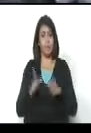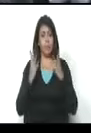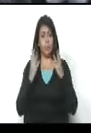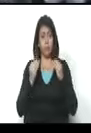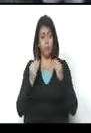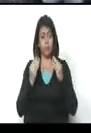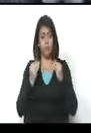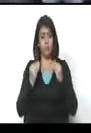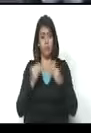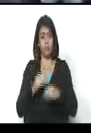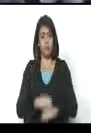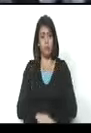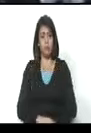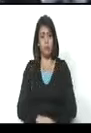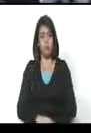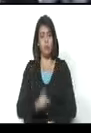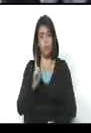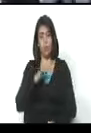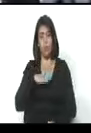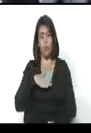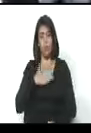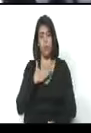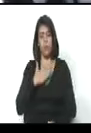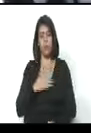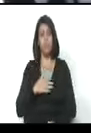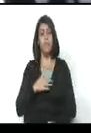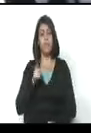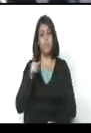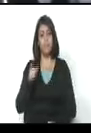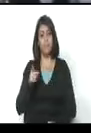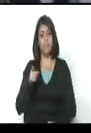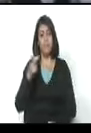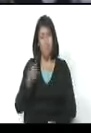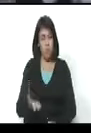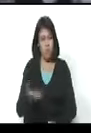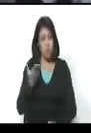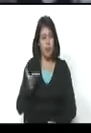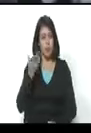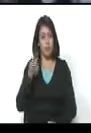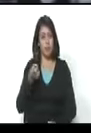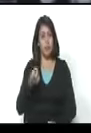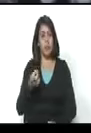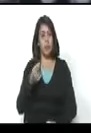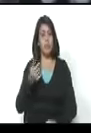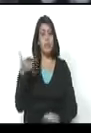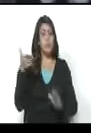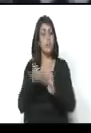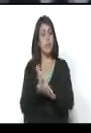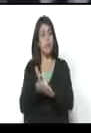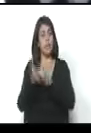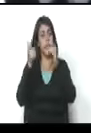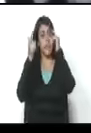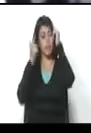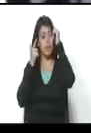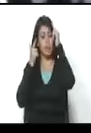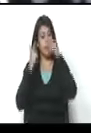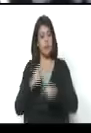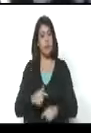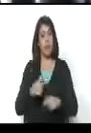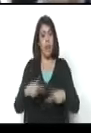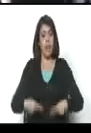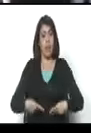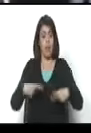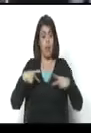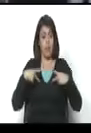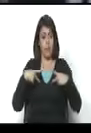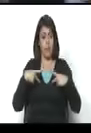muchos que no pudieron apreciar, que no pudieron valorar lo que significó Chávez en la